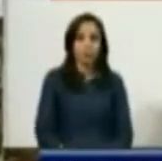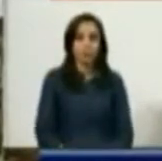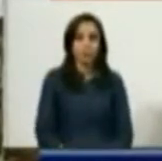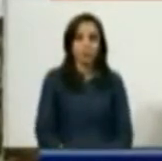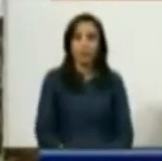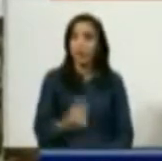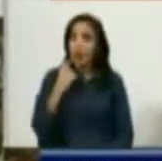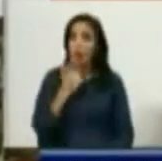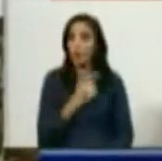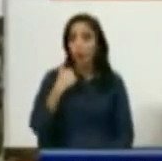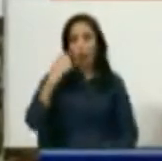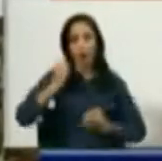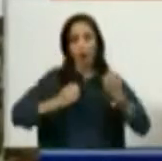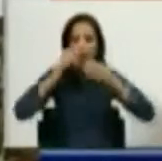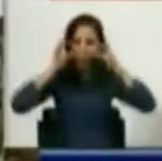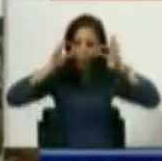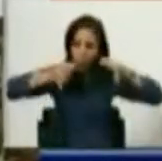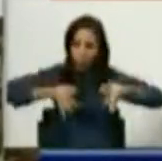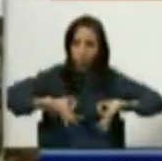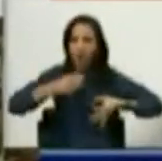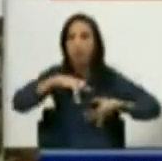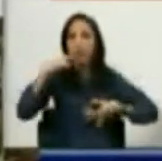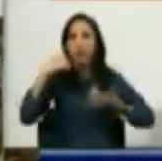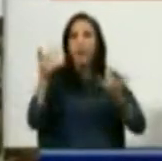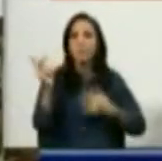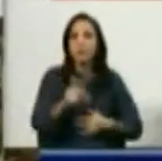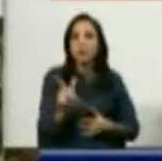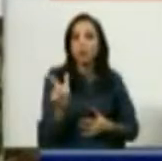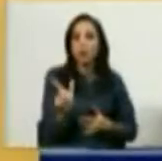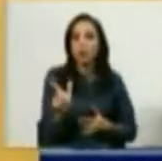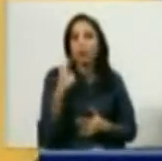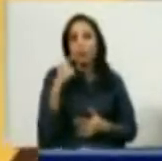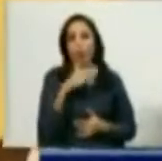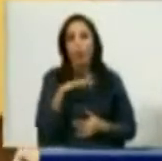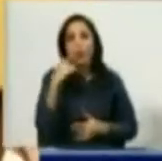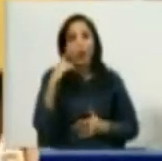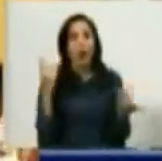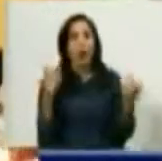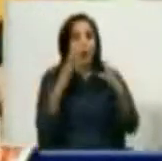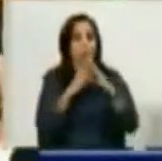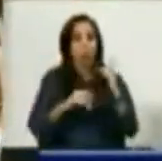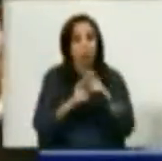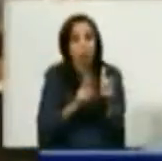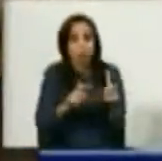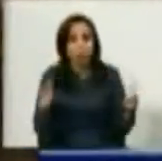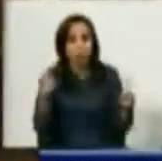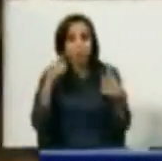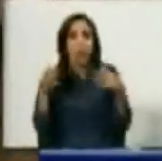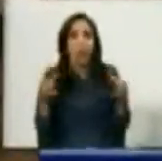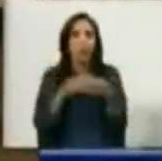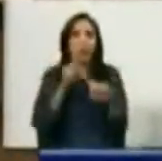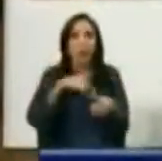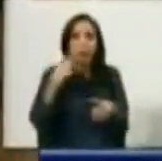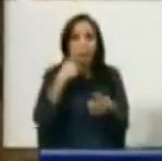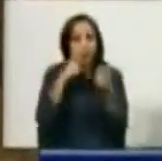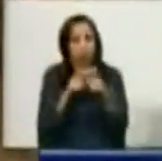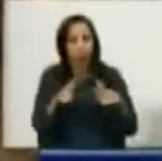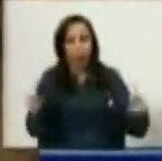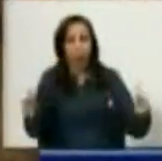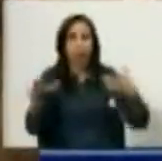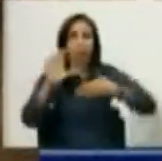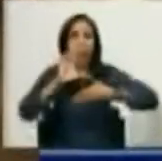no revisamos y hoy Dónde está el partido socialista Unido de Venezuela la fuerza política más grande de Venezuela y de